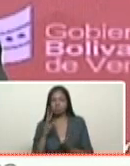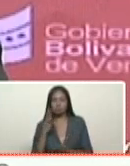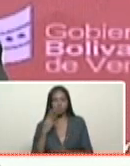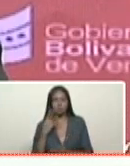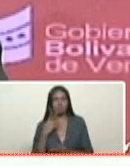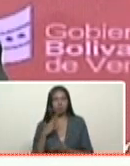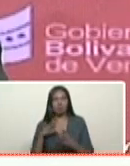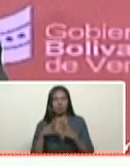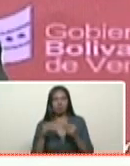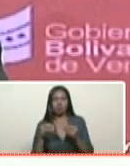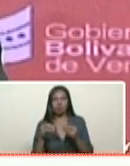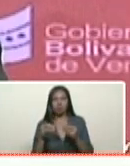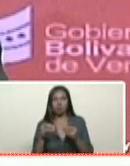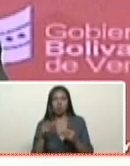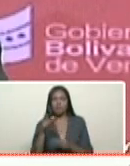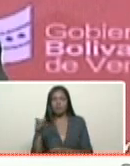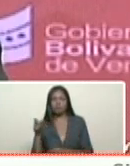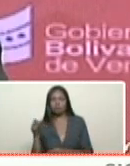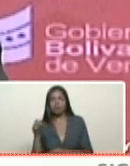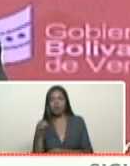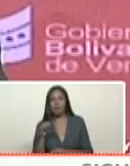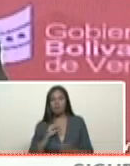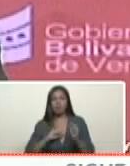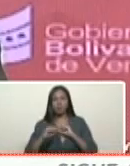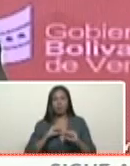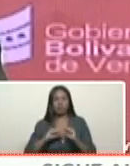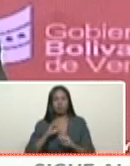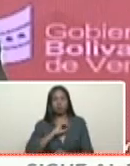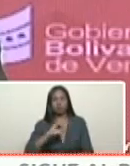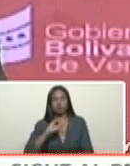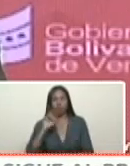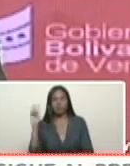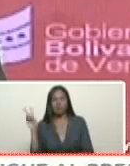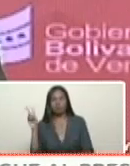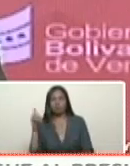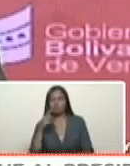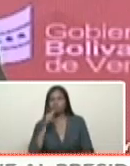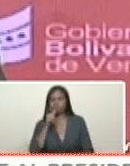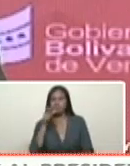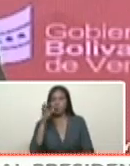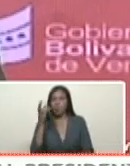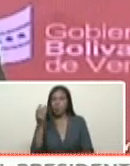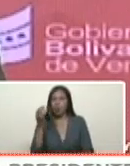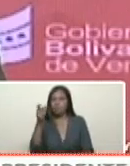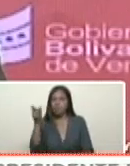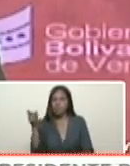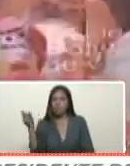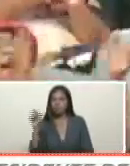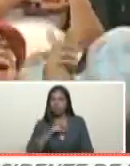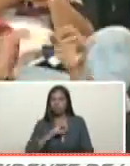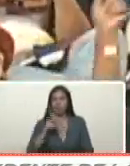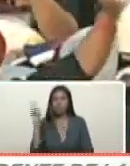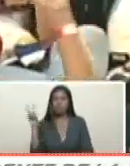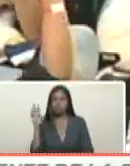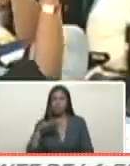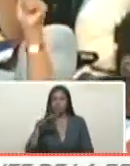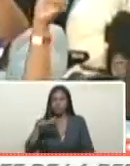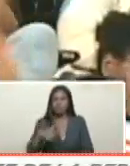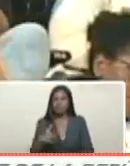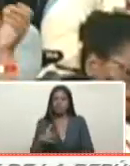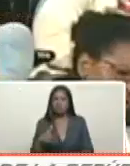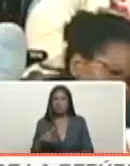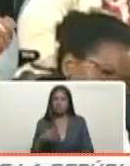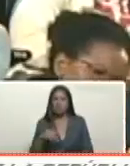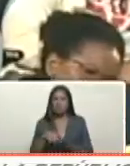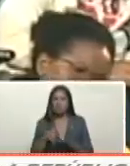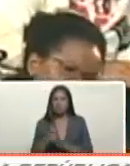de todos los voluntarios del movimiento Somos Venezuela para saber exactamente cuántos somos, dónde estamos y qué